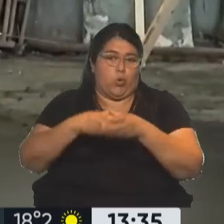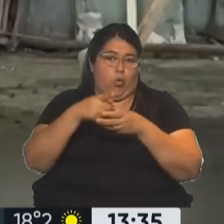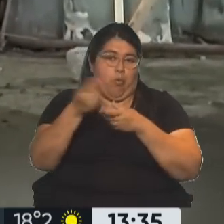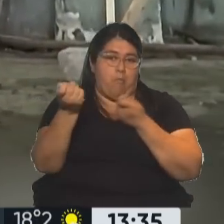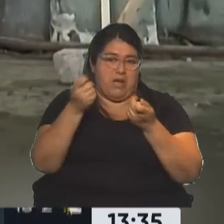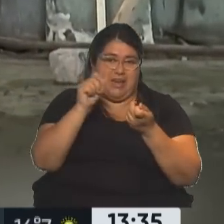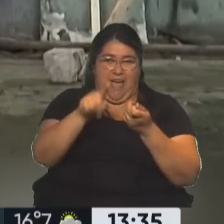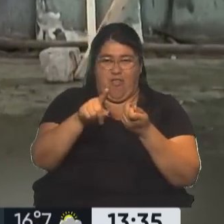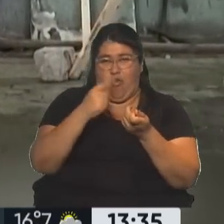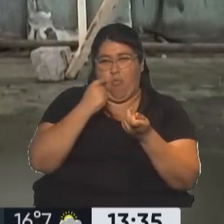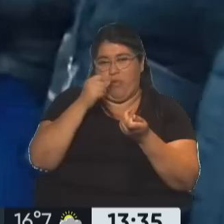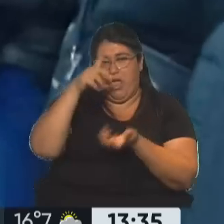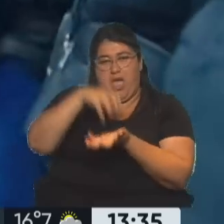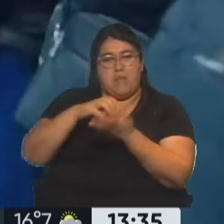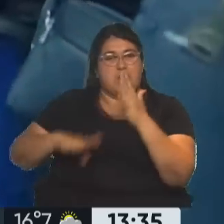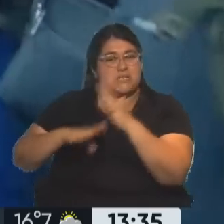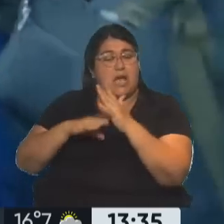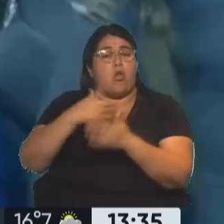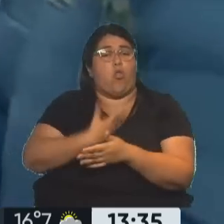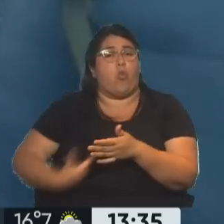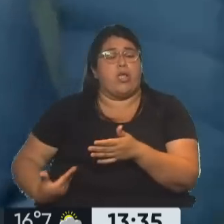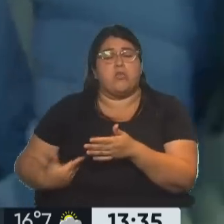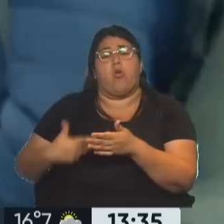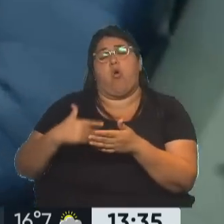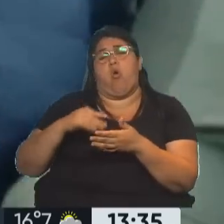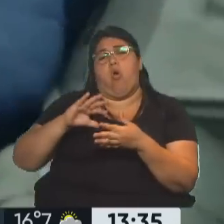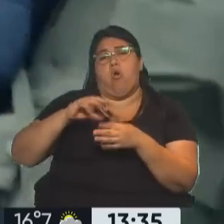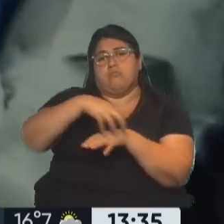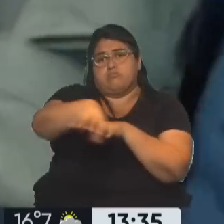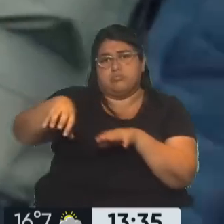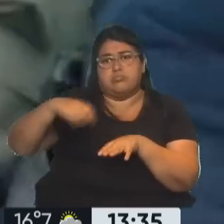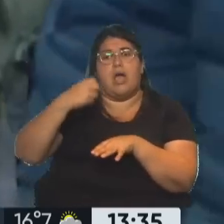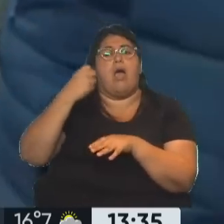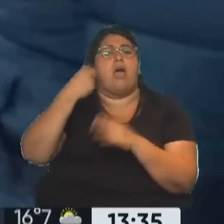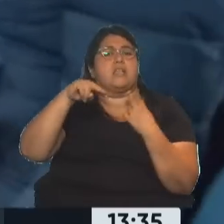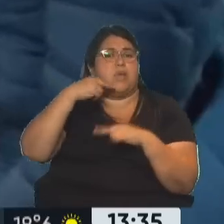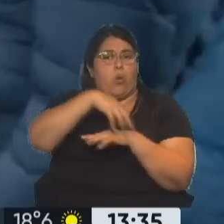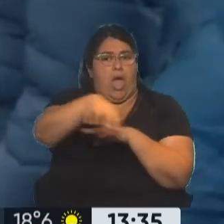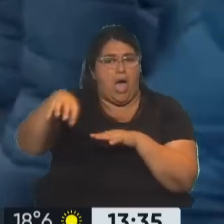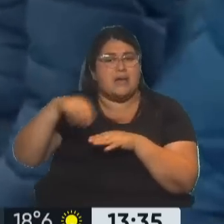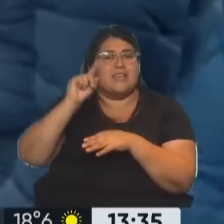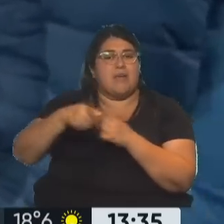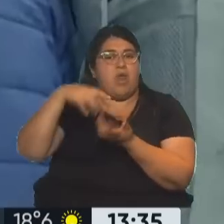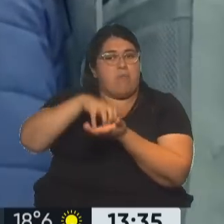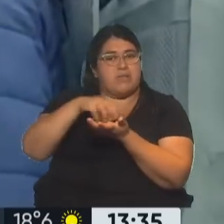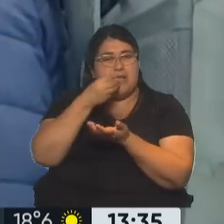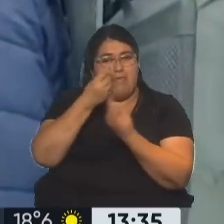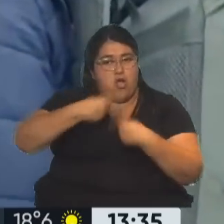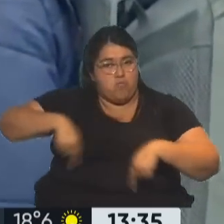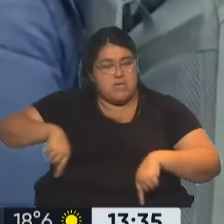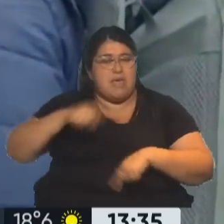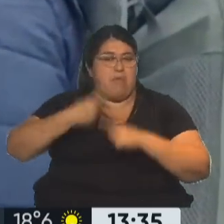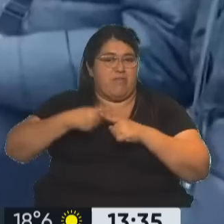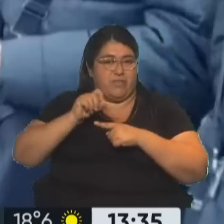manejado por un empresario, dueño de una cadena de restaurante, dueño de una empresa importante de catering y aparte tiene, Ever,